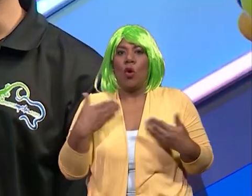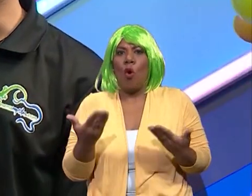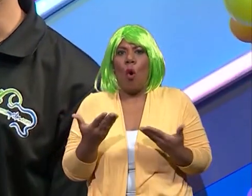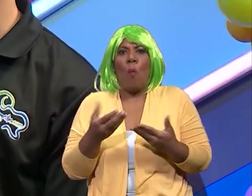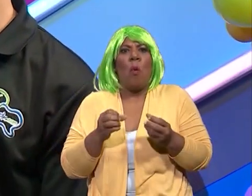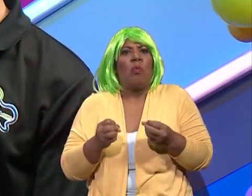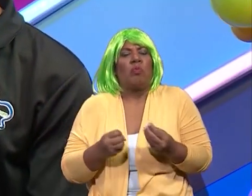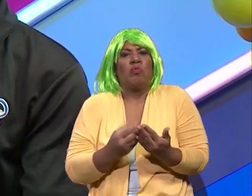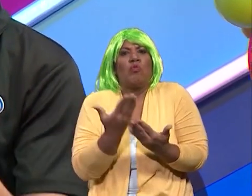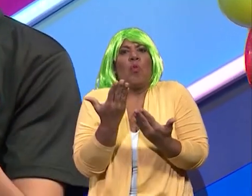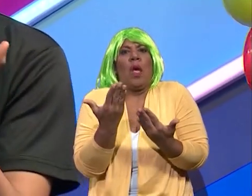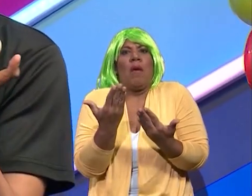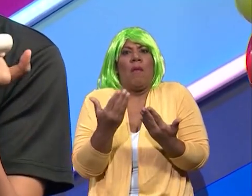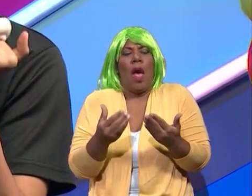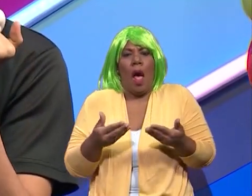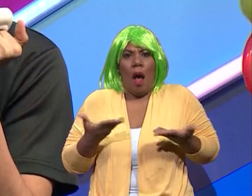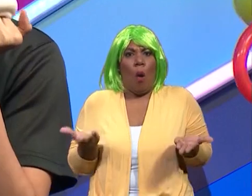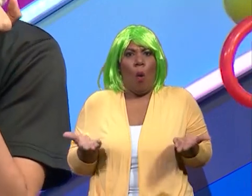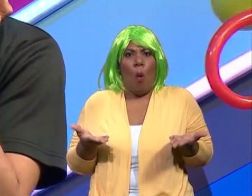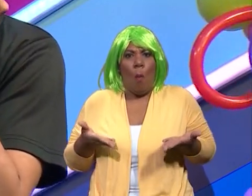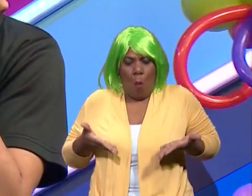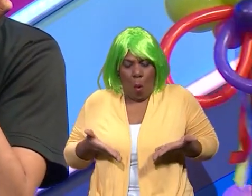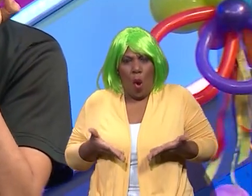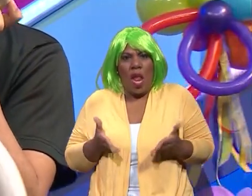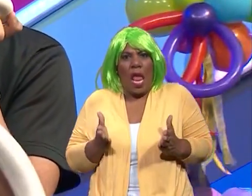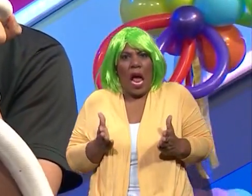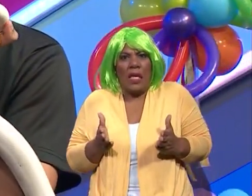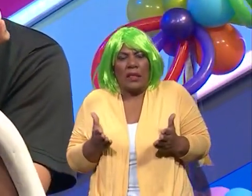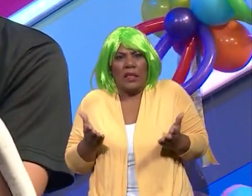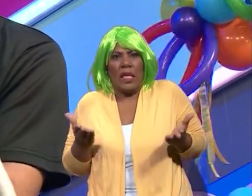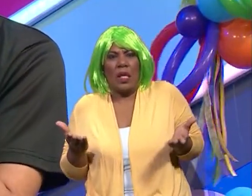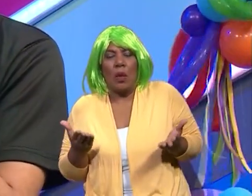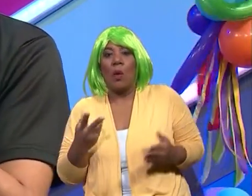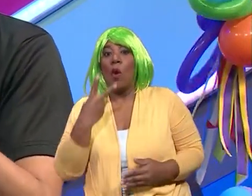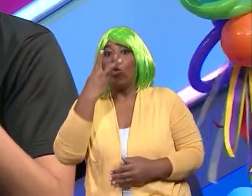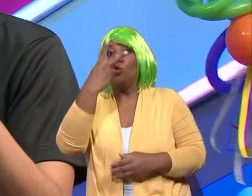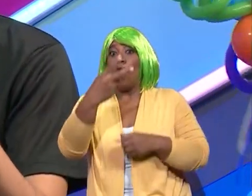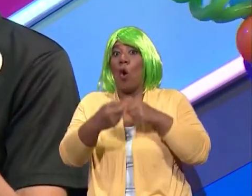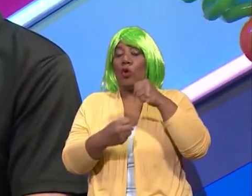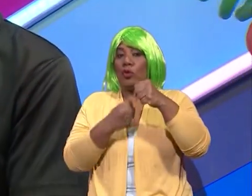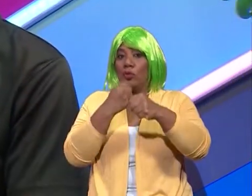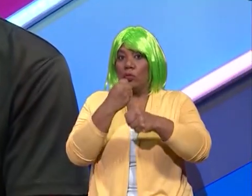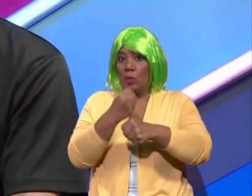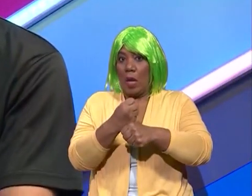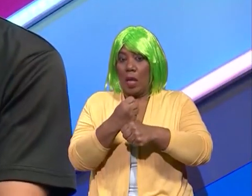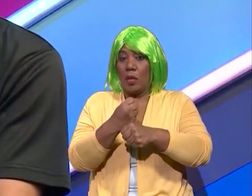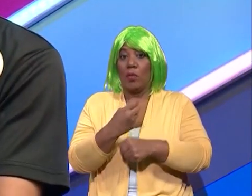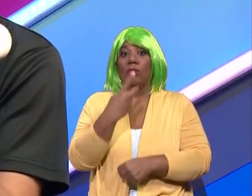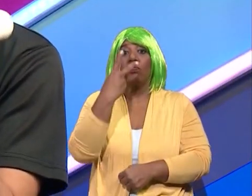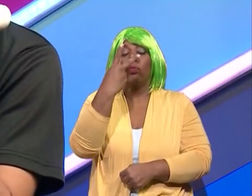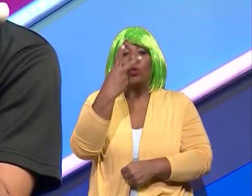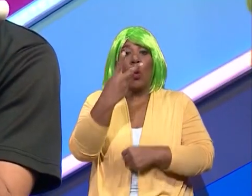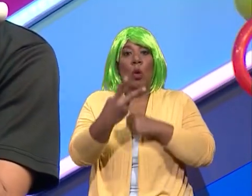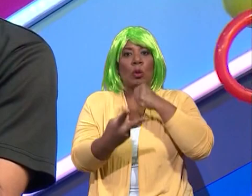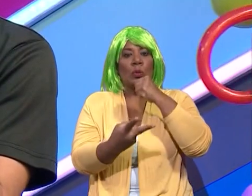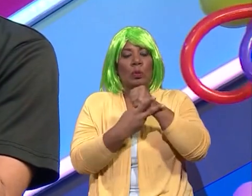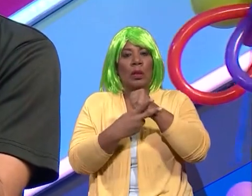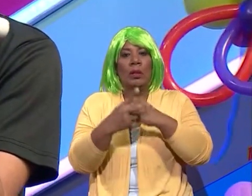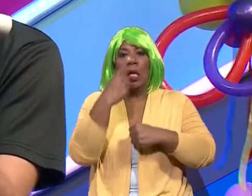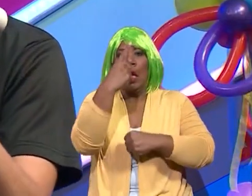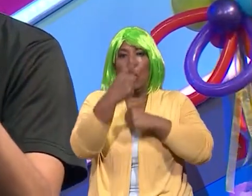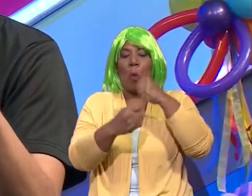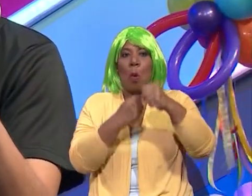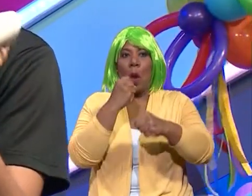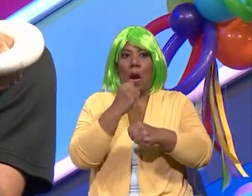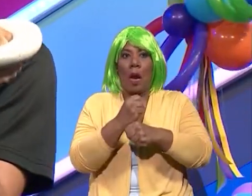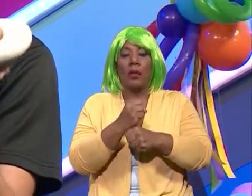las serpientes generalmente se reproducen por periodos, ya sea dos veces al año, entran en periodo de celo. Pero por huevos, ¿nacen vivas? ¿Cómo nacen